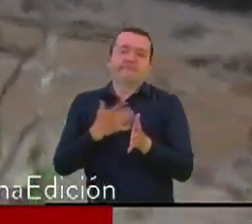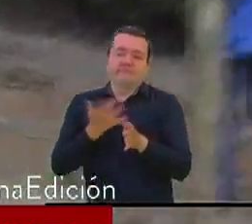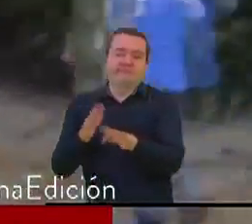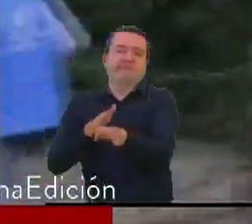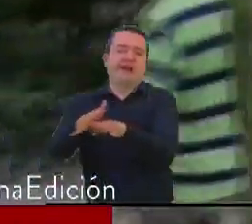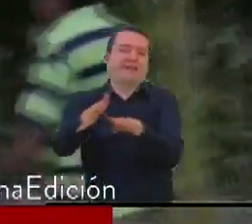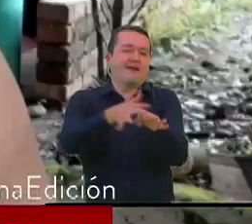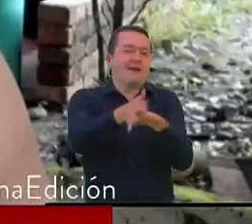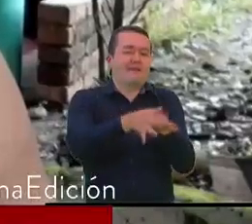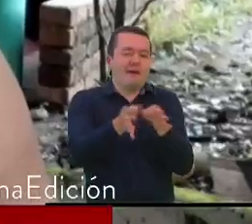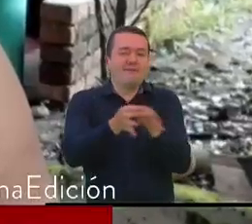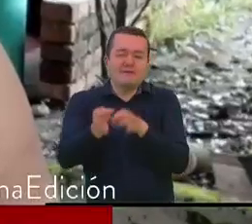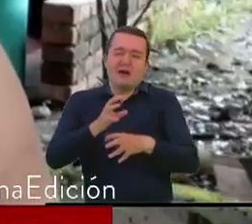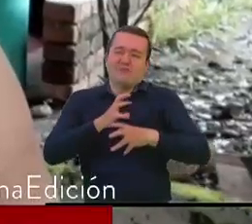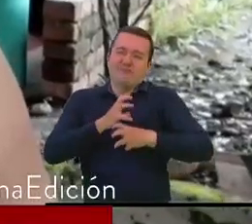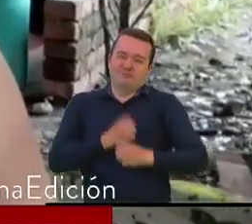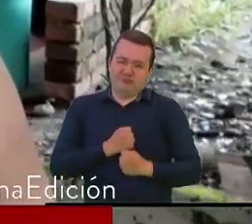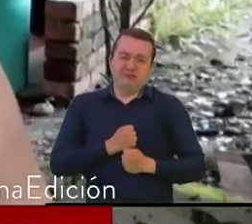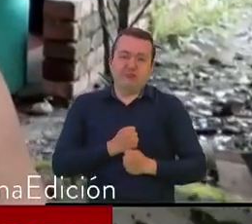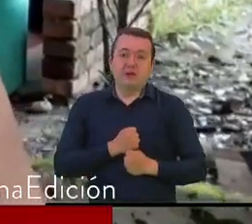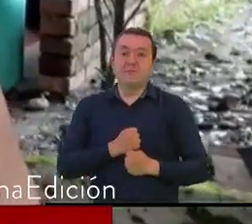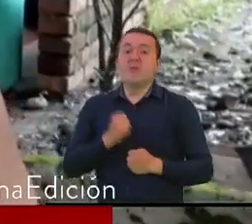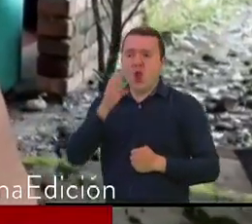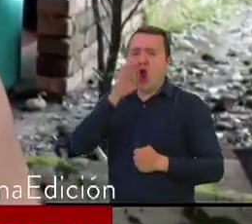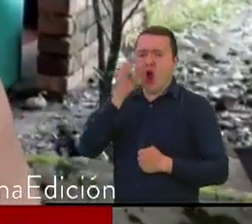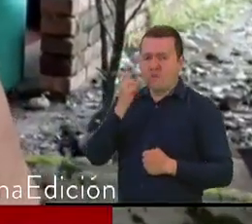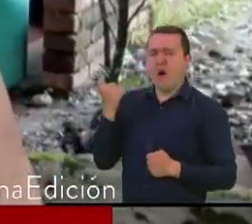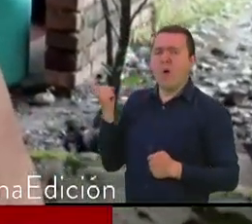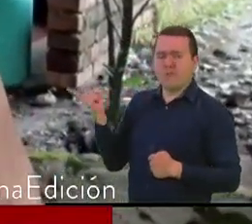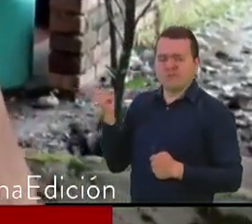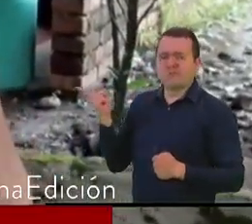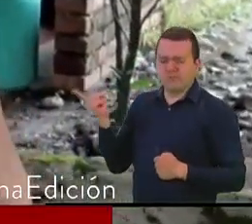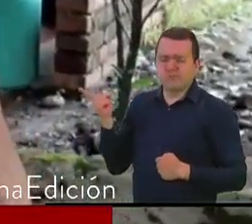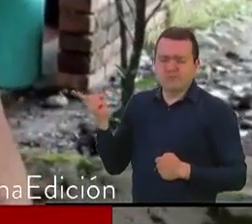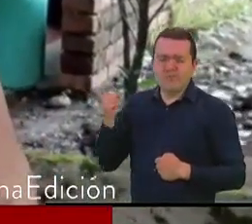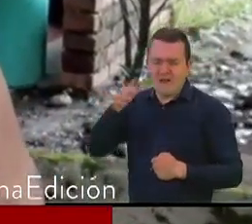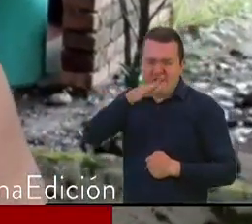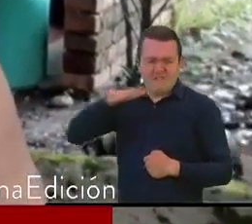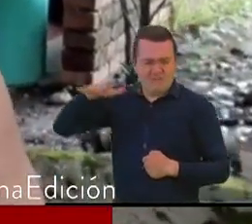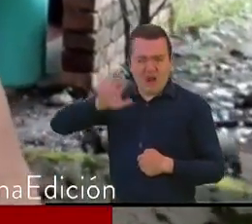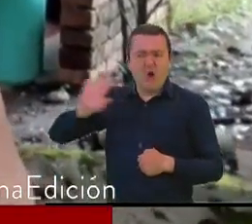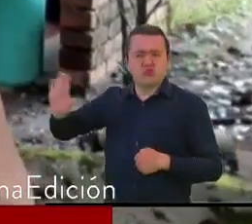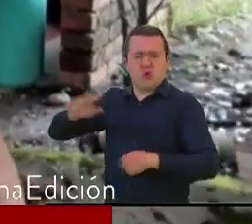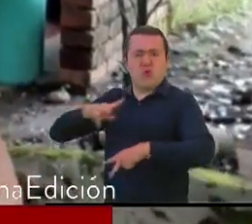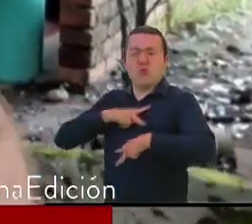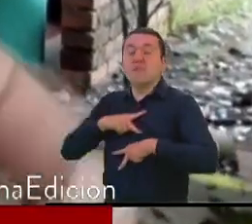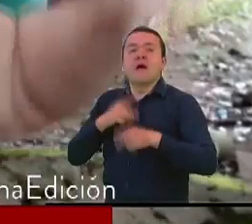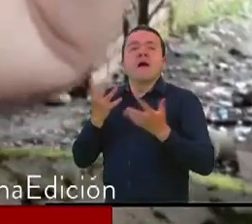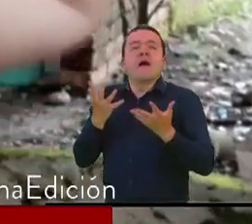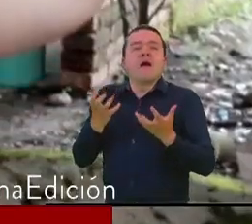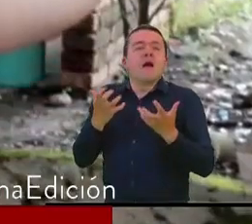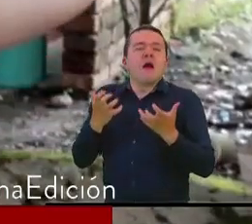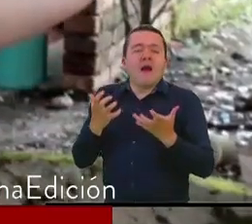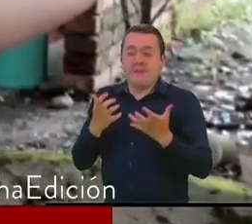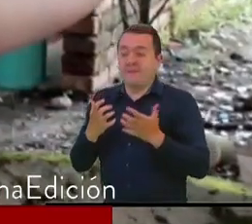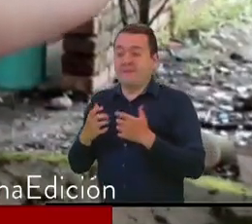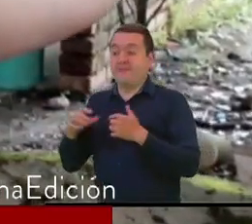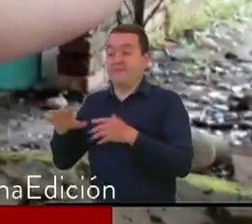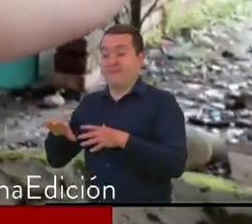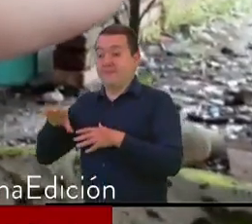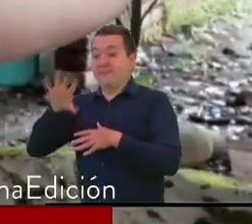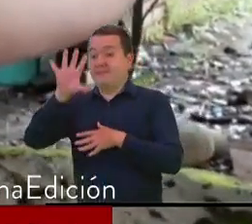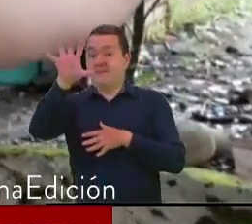Resulta que hay un finquero que con bienes propios quiere abrir una carretera que conduce la